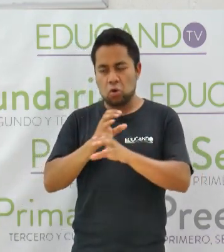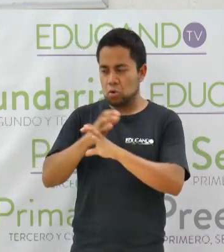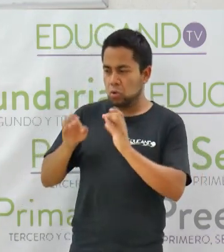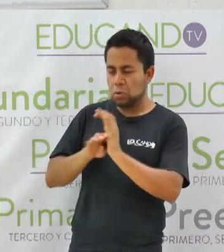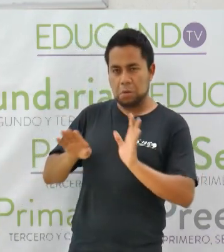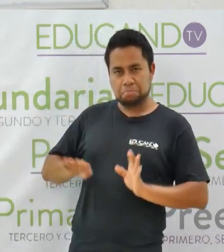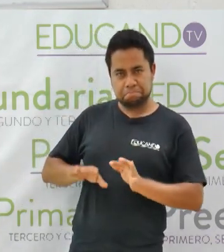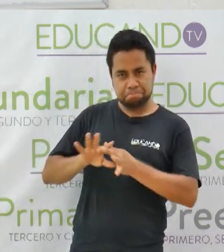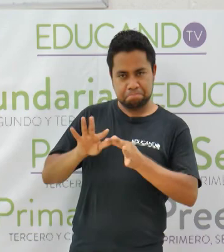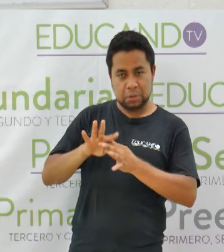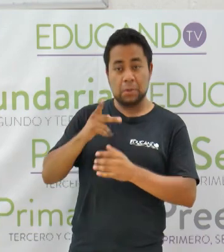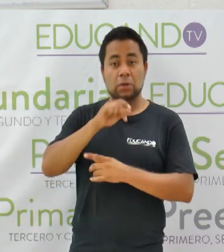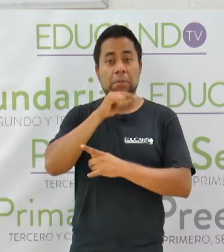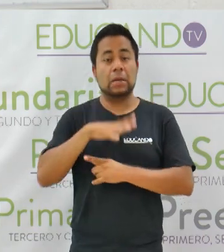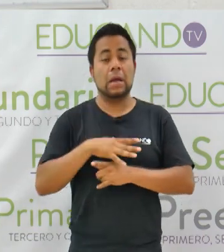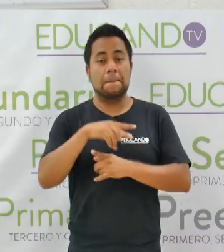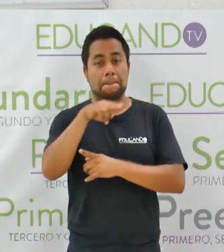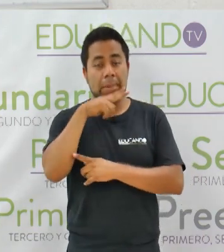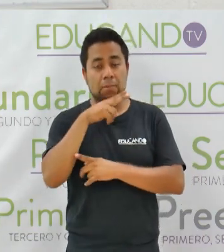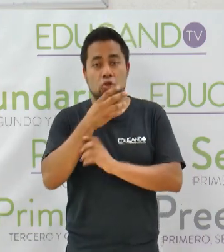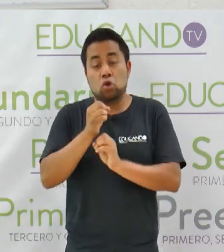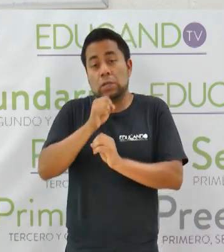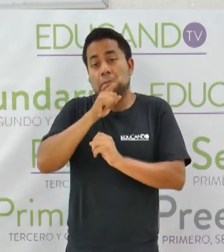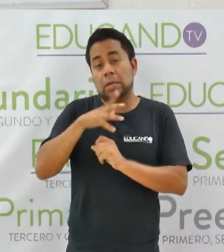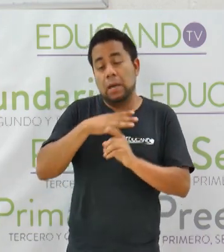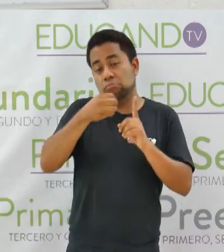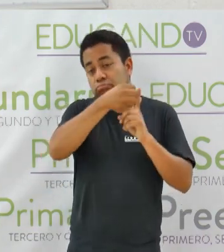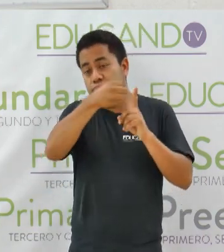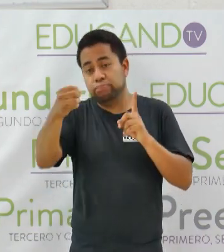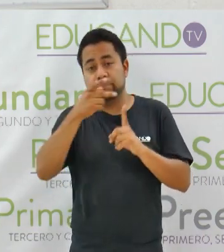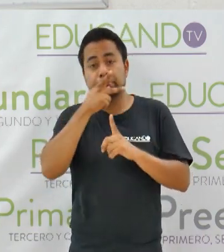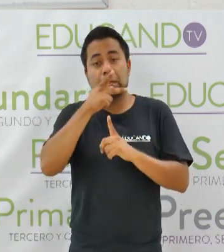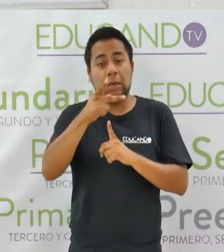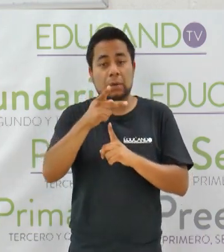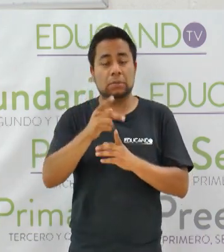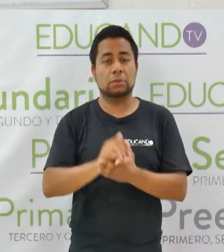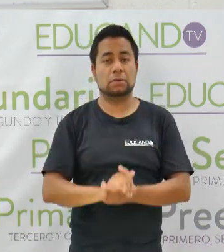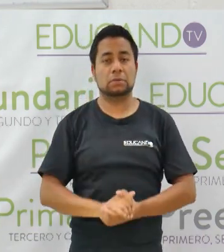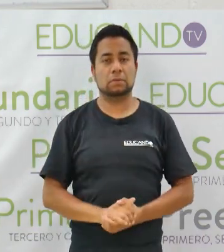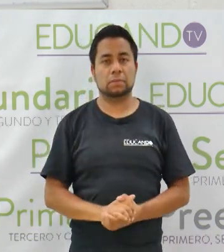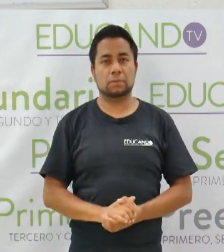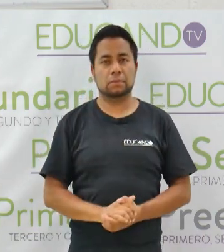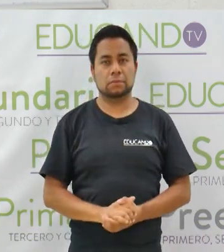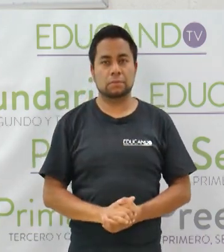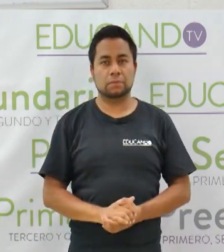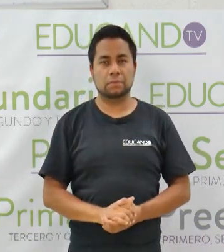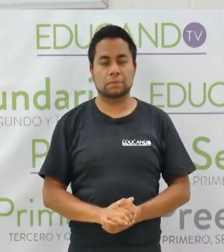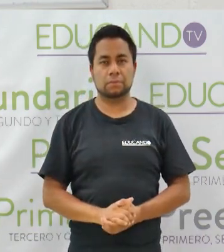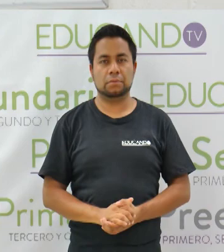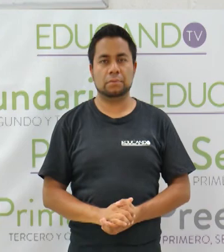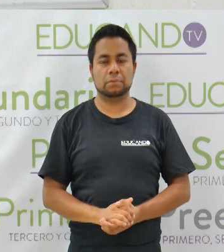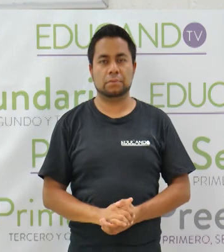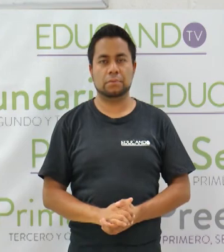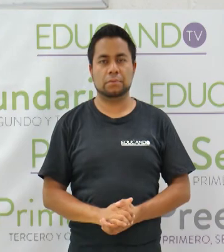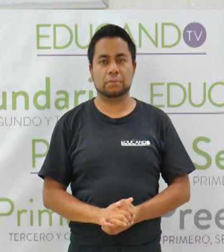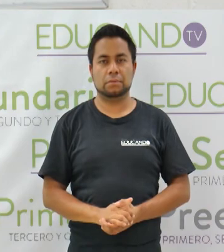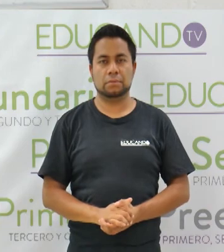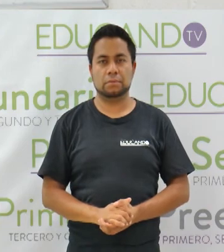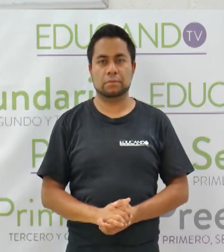van a existir algunos verbos y frases, bien, y frases